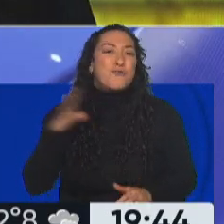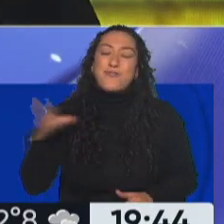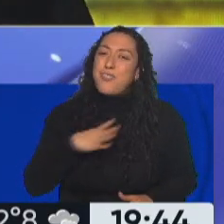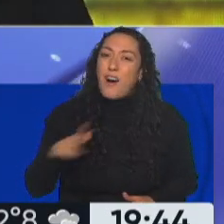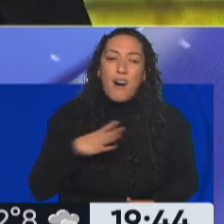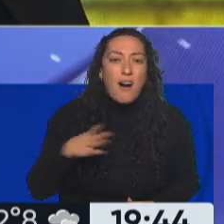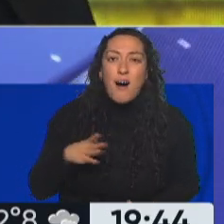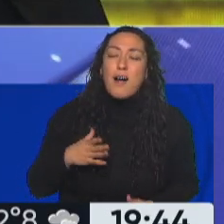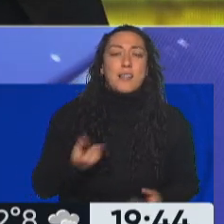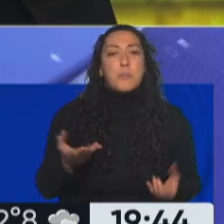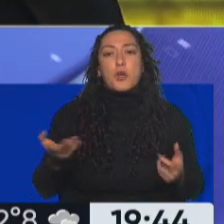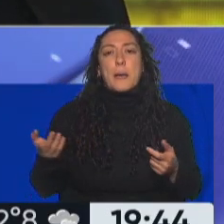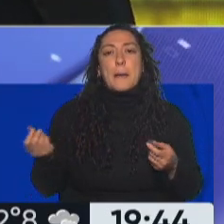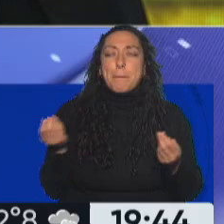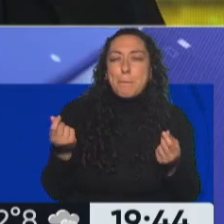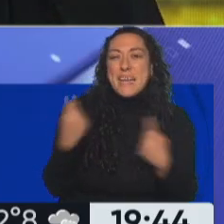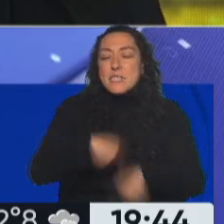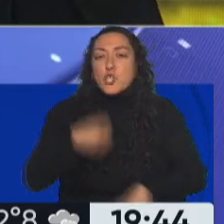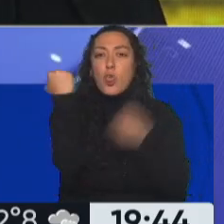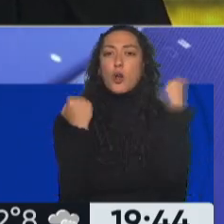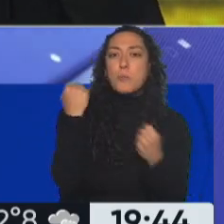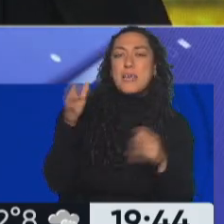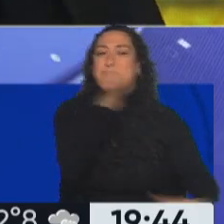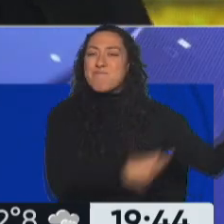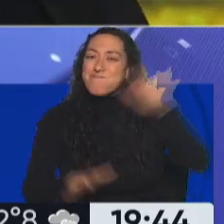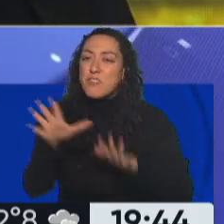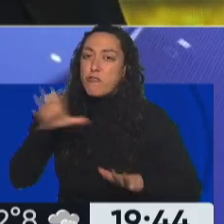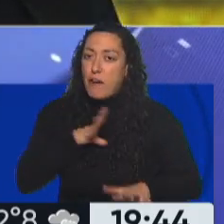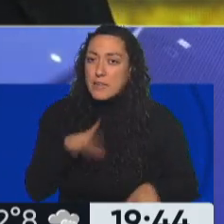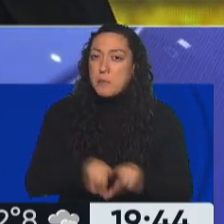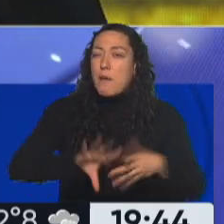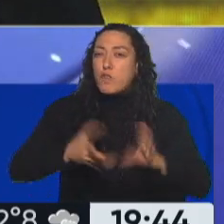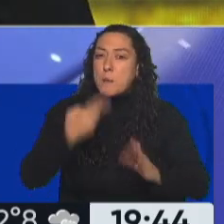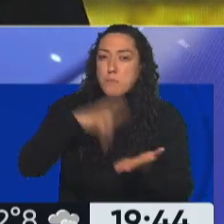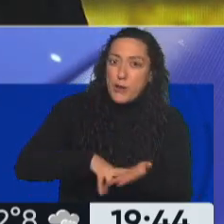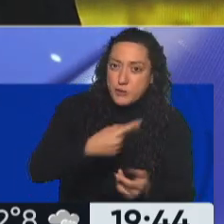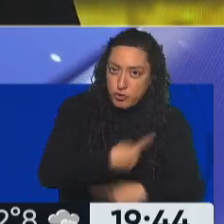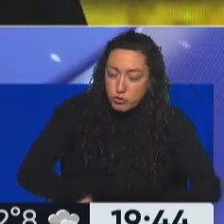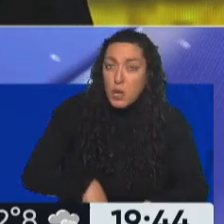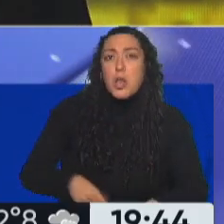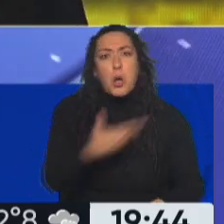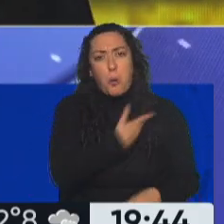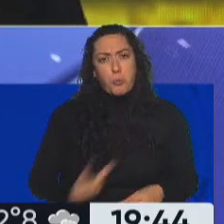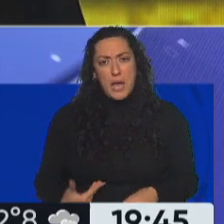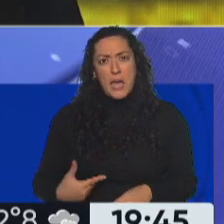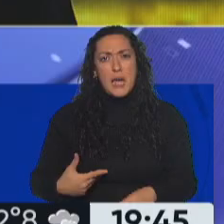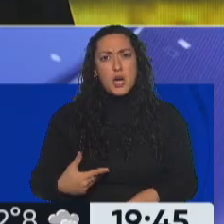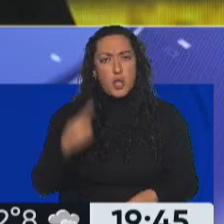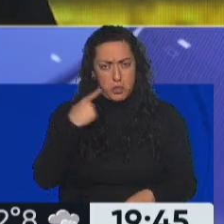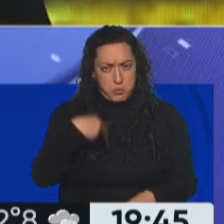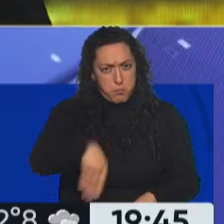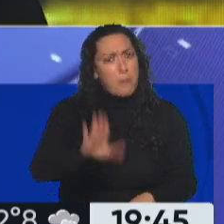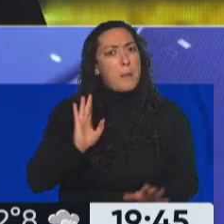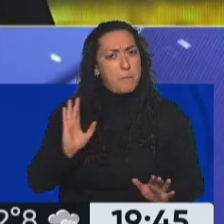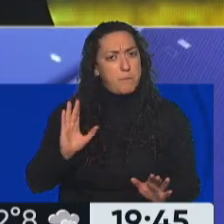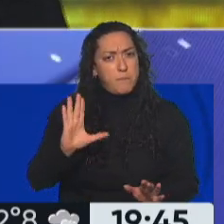falta acomodar precios relativos de la economía como pueden ser las tarifas. Pero en las proyecciones del gobierno eso estaría pronto por